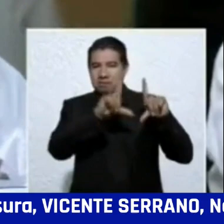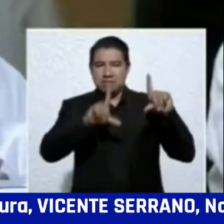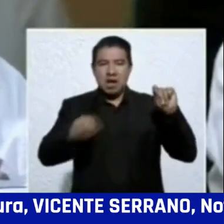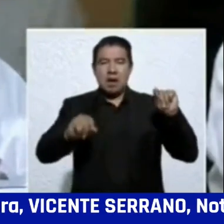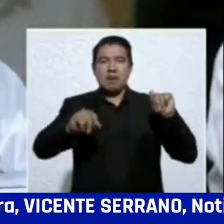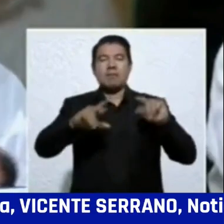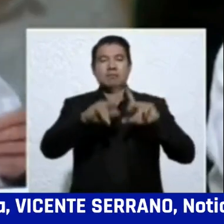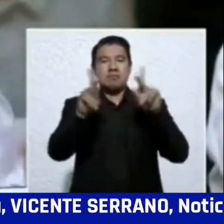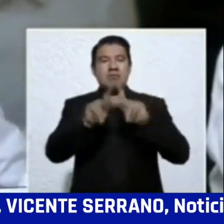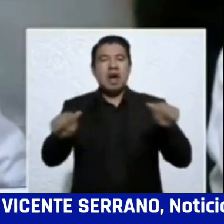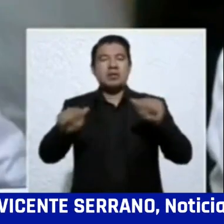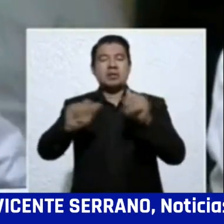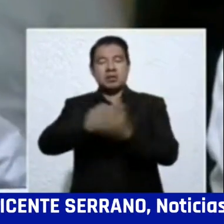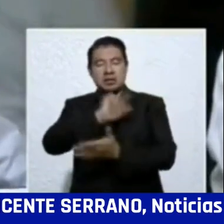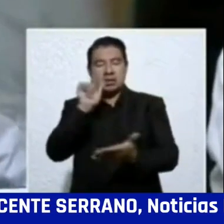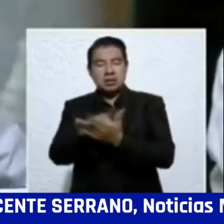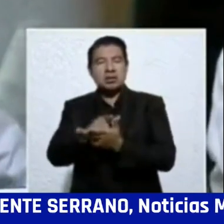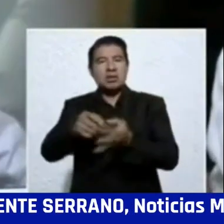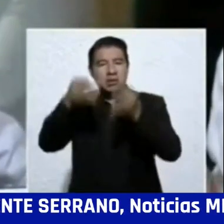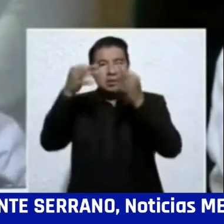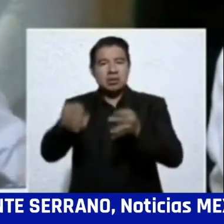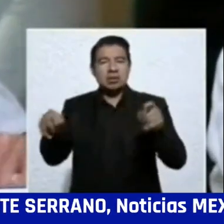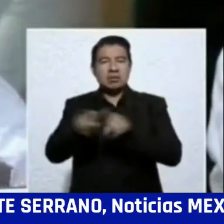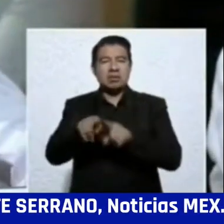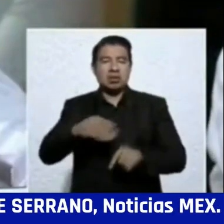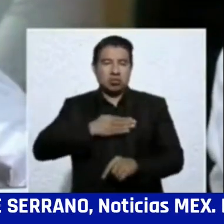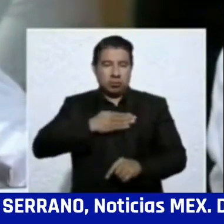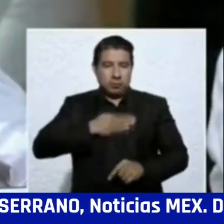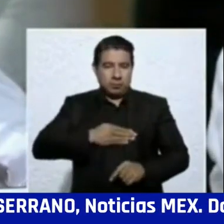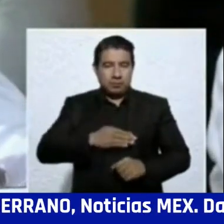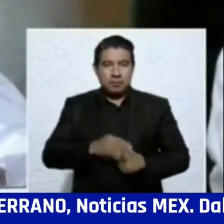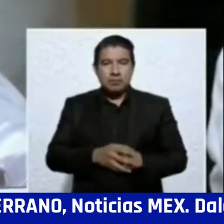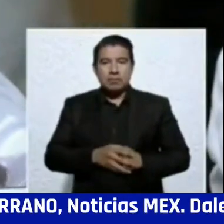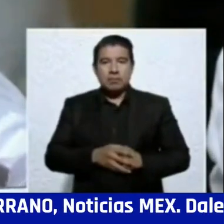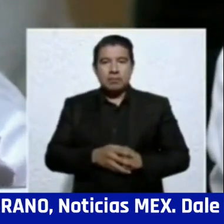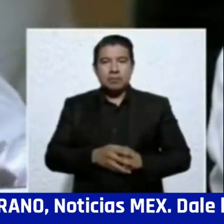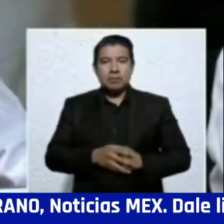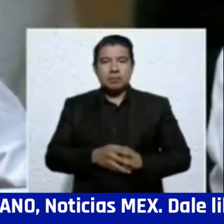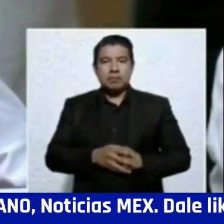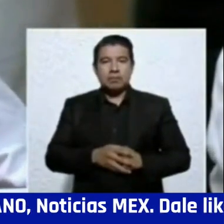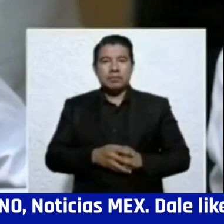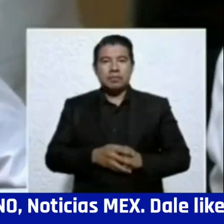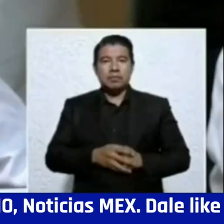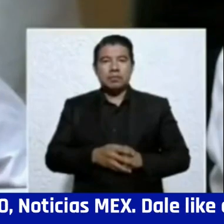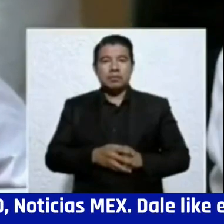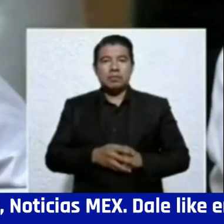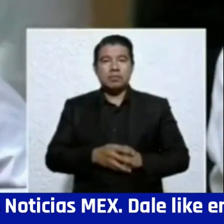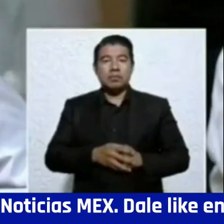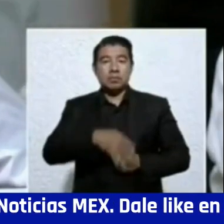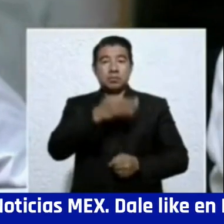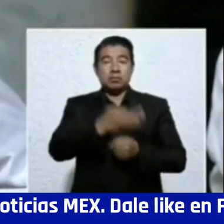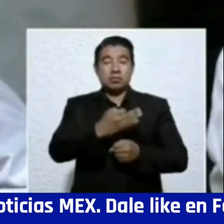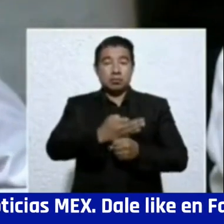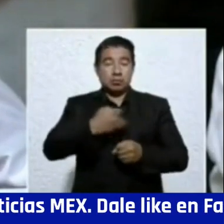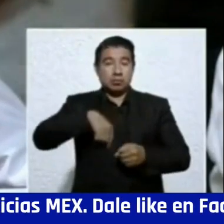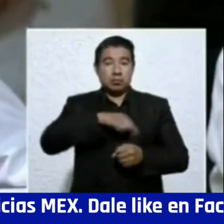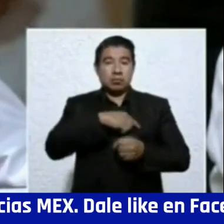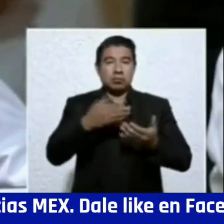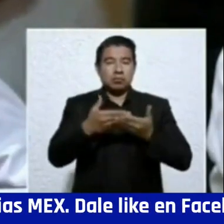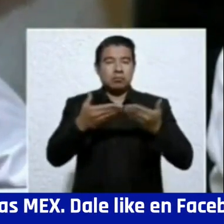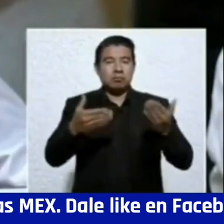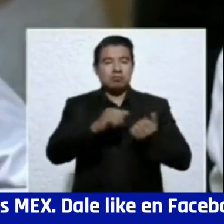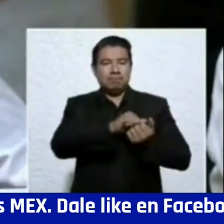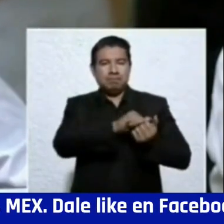paz, de leyes y de justicia. Hoy, en un momento histórico y de transformación